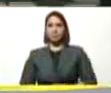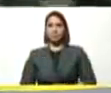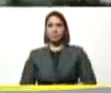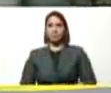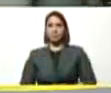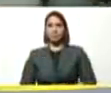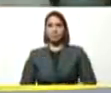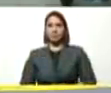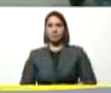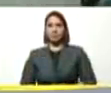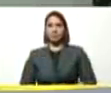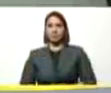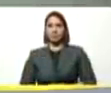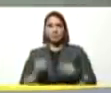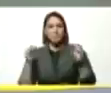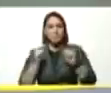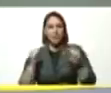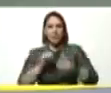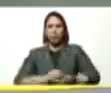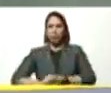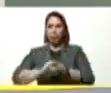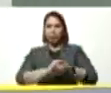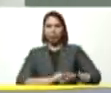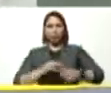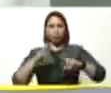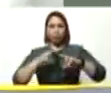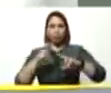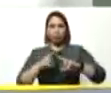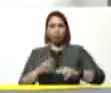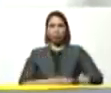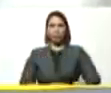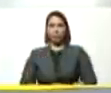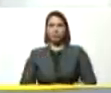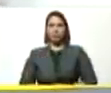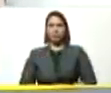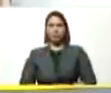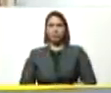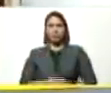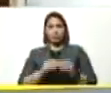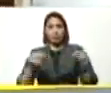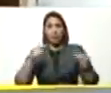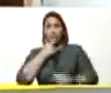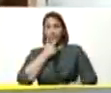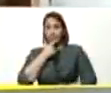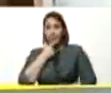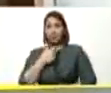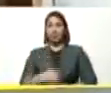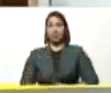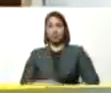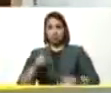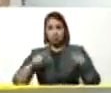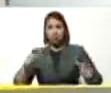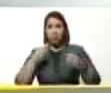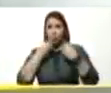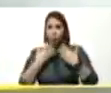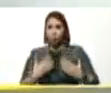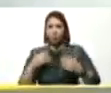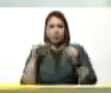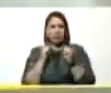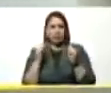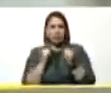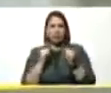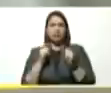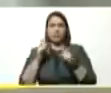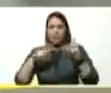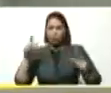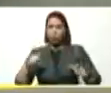Andes. Mérida, Trujillo y el Táchira. Tierra bella, de gente buena. Los andinos son gente